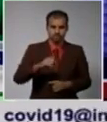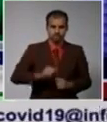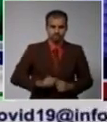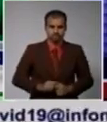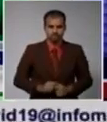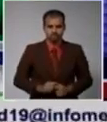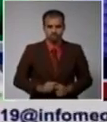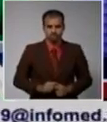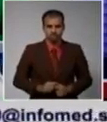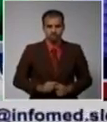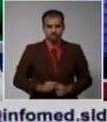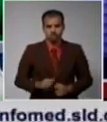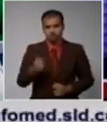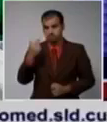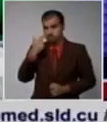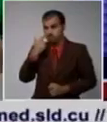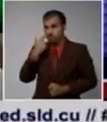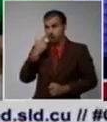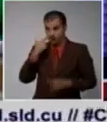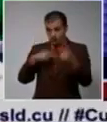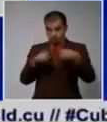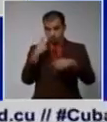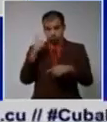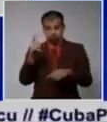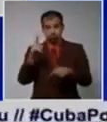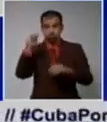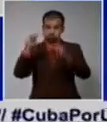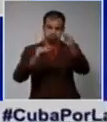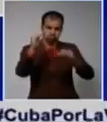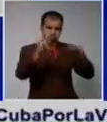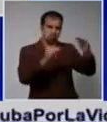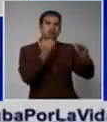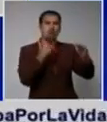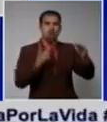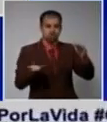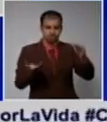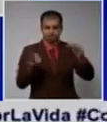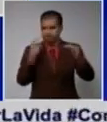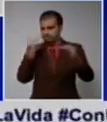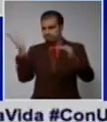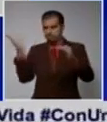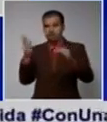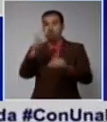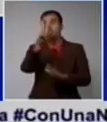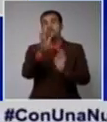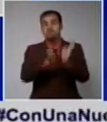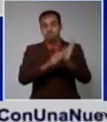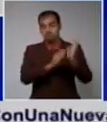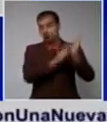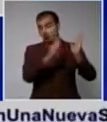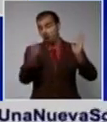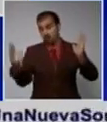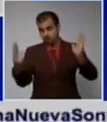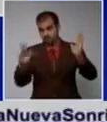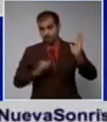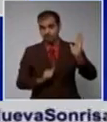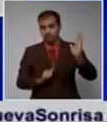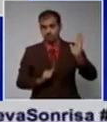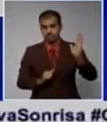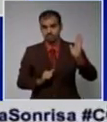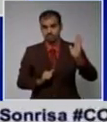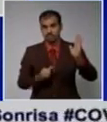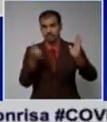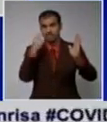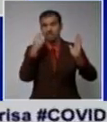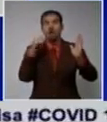puede ver el gráfico, es el comportamiento desde hace más de 2 meses. Predomina el color rojo,